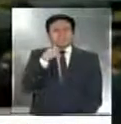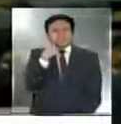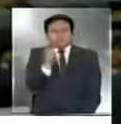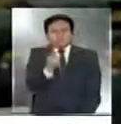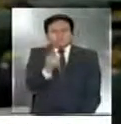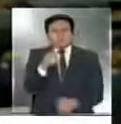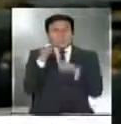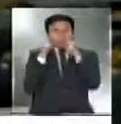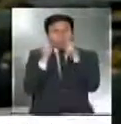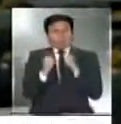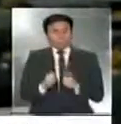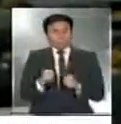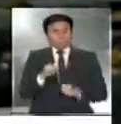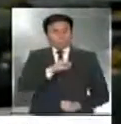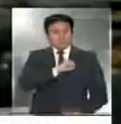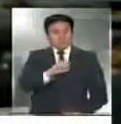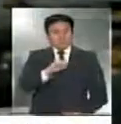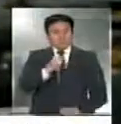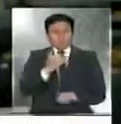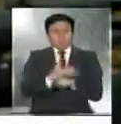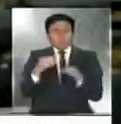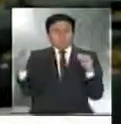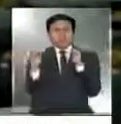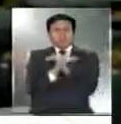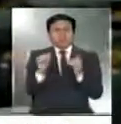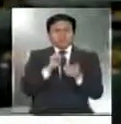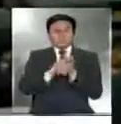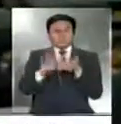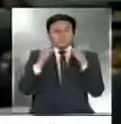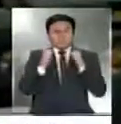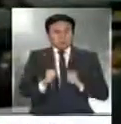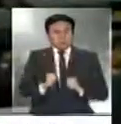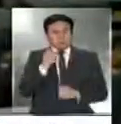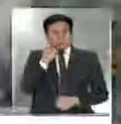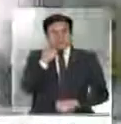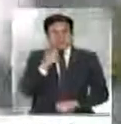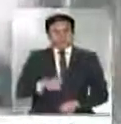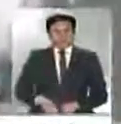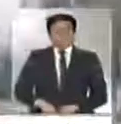es, ¿será posible en Santiago tener autopistas gratis? Lo vemos.